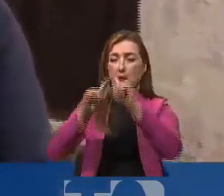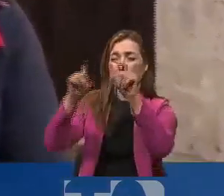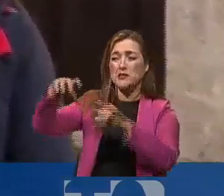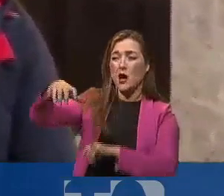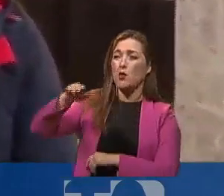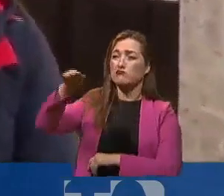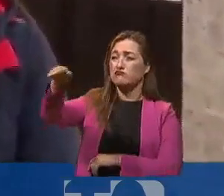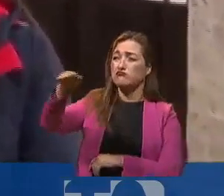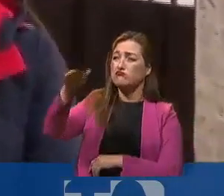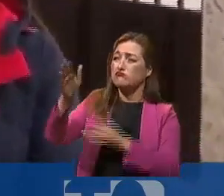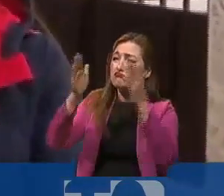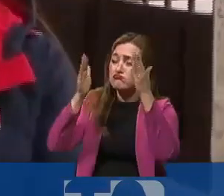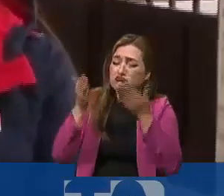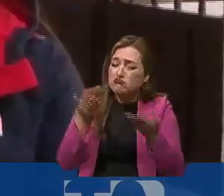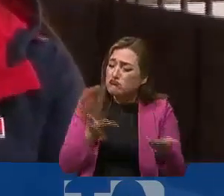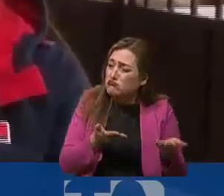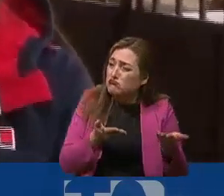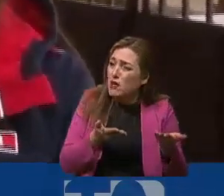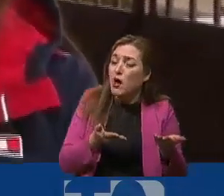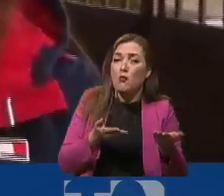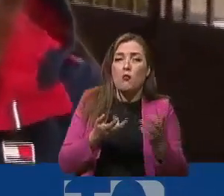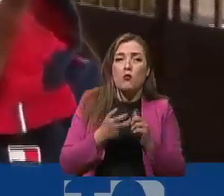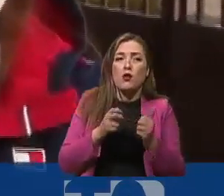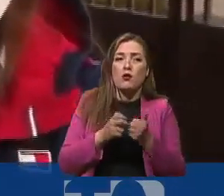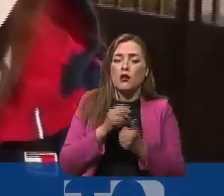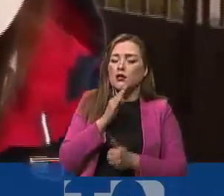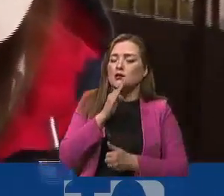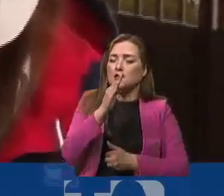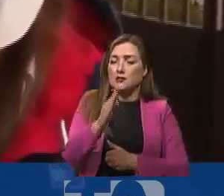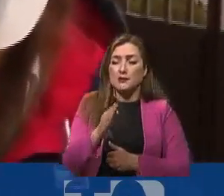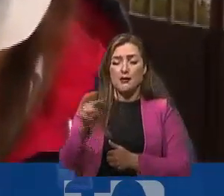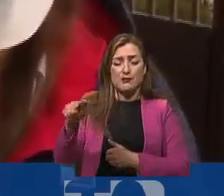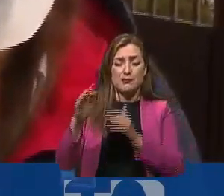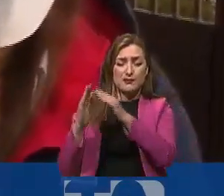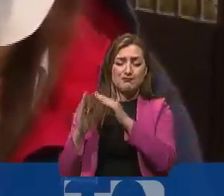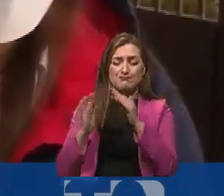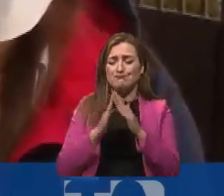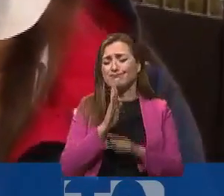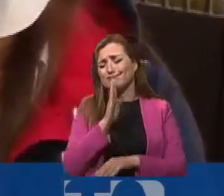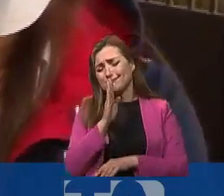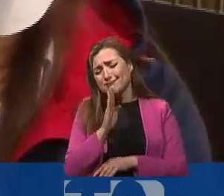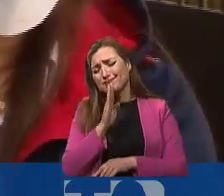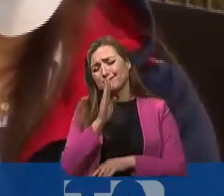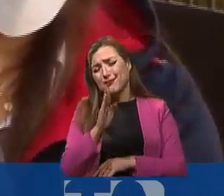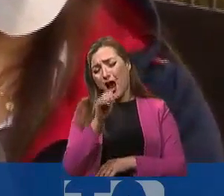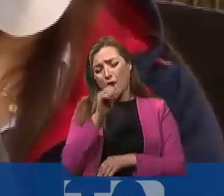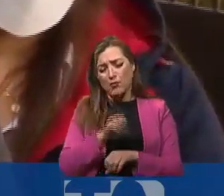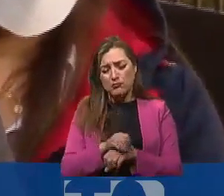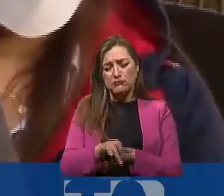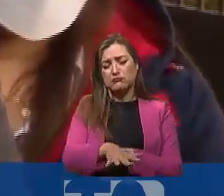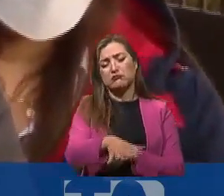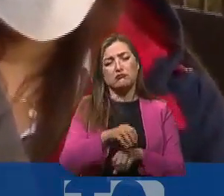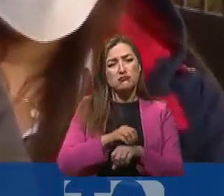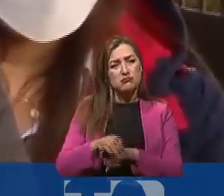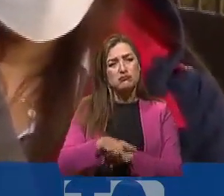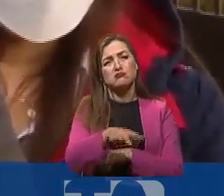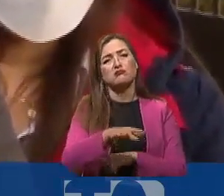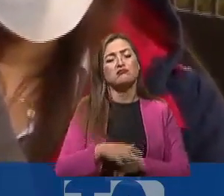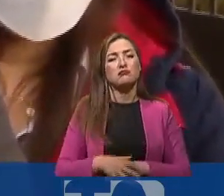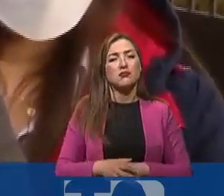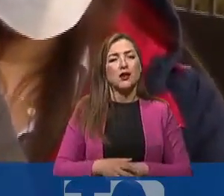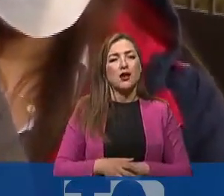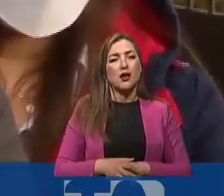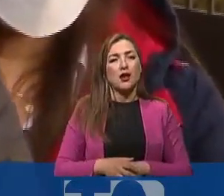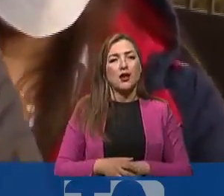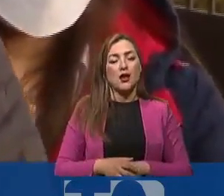que nos atiendan esto es un problema repetitivo. Aquí en la urbanización con frecuencia tenemos estas fugas de agua. Seguramente el